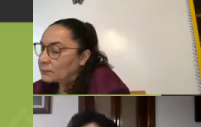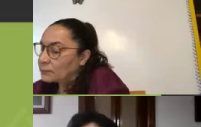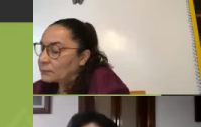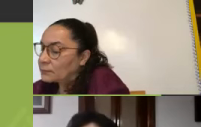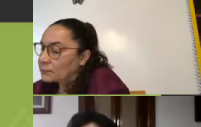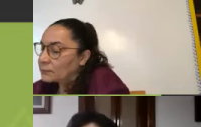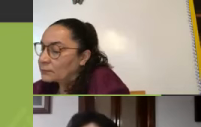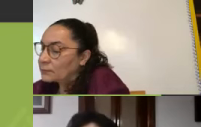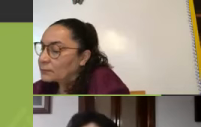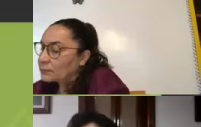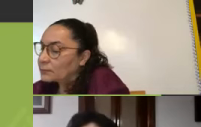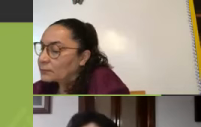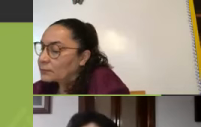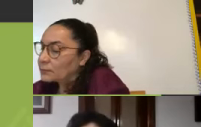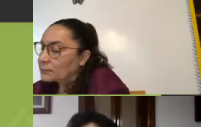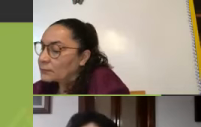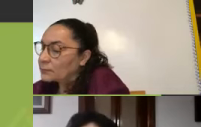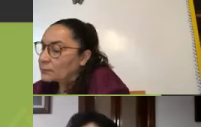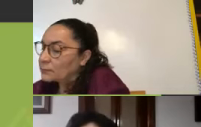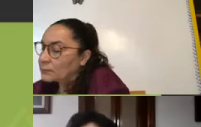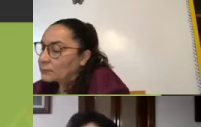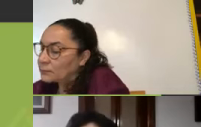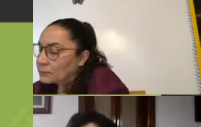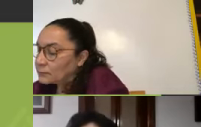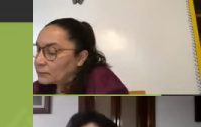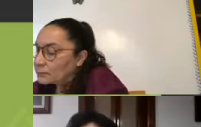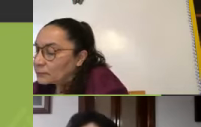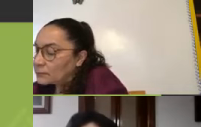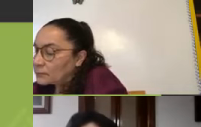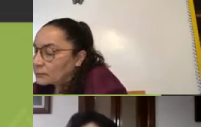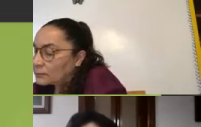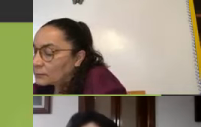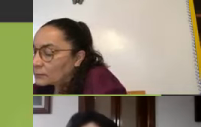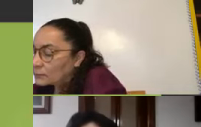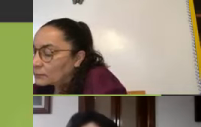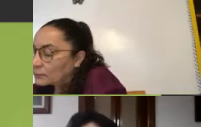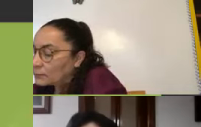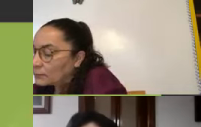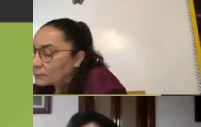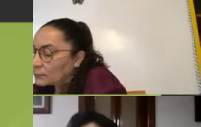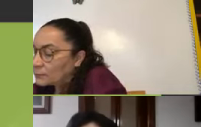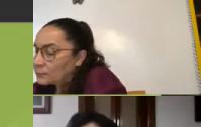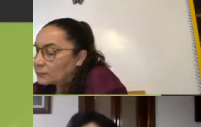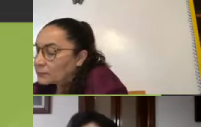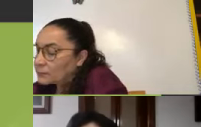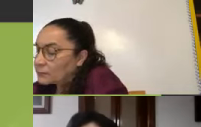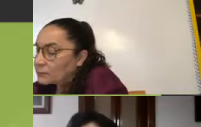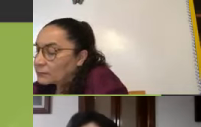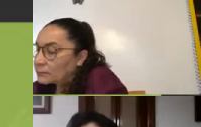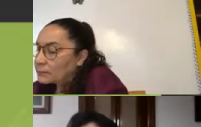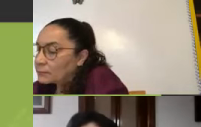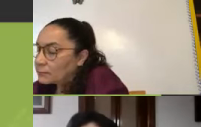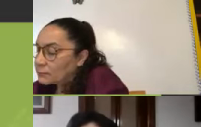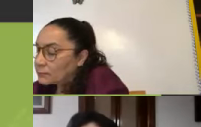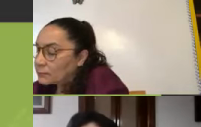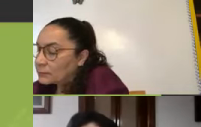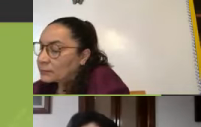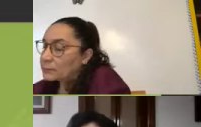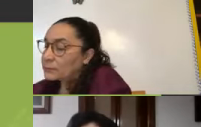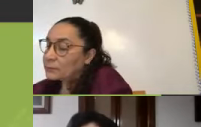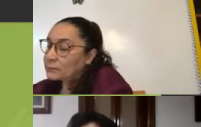que se permita a las autoridades fiscales realizar una adecuada gestión tributaria al contar con información del número de